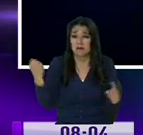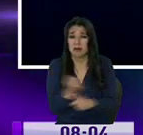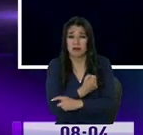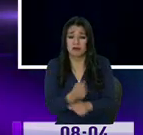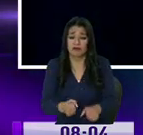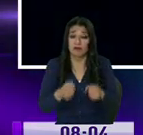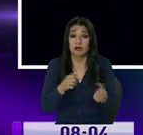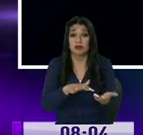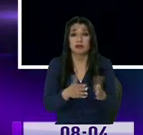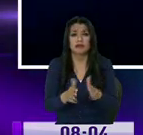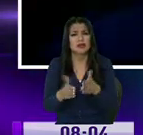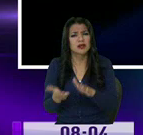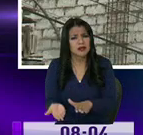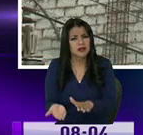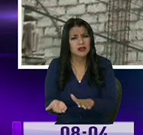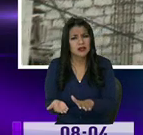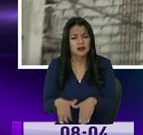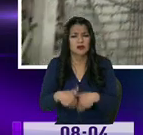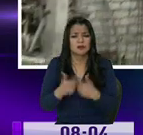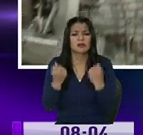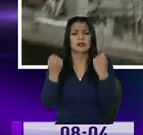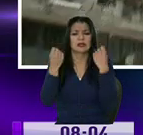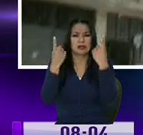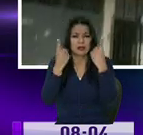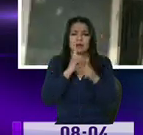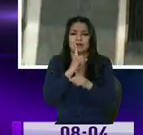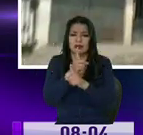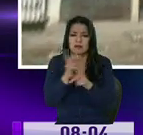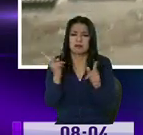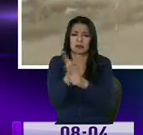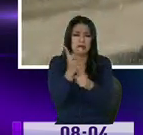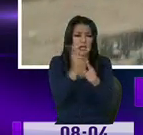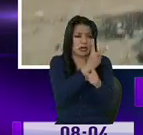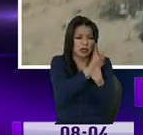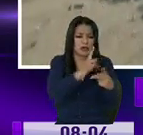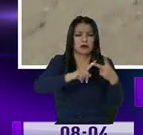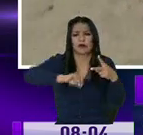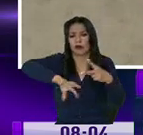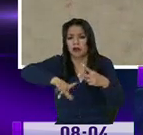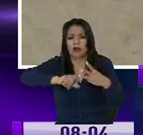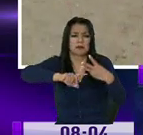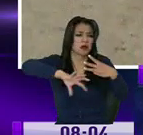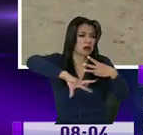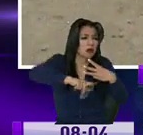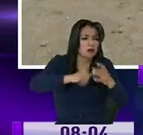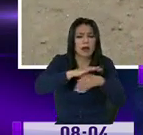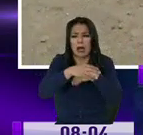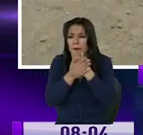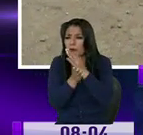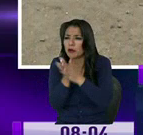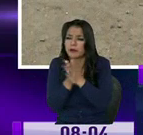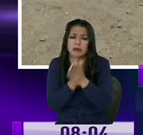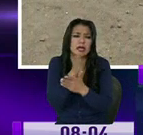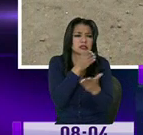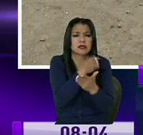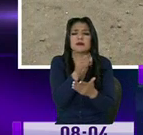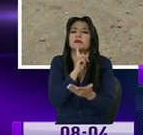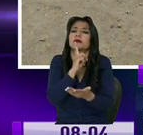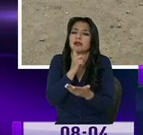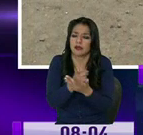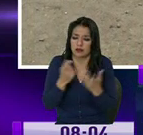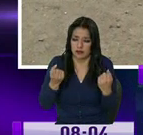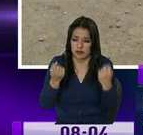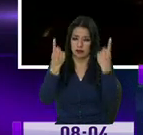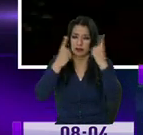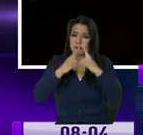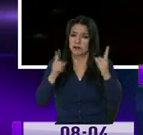esto, vean, vecinos, yo entiendo las hordas de delincuentes, que hay algunos, ¿no?, que están justo aprovechando y pescando río revuelto, pero hay